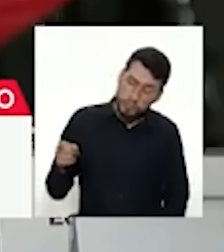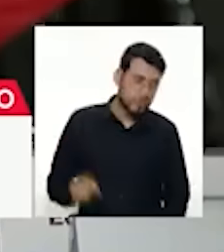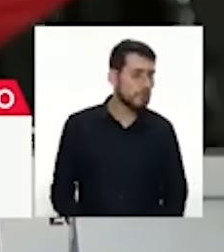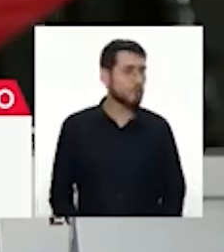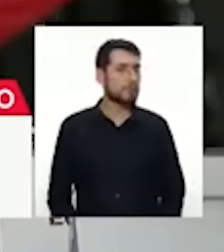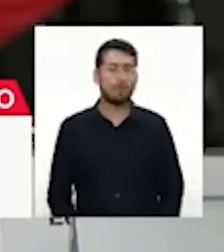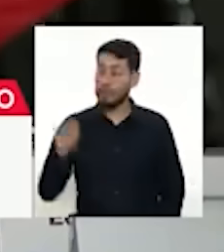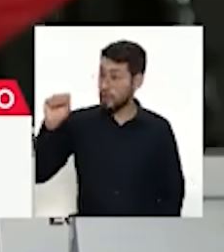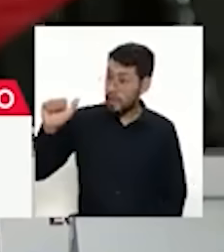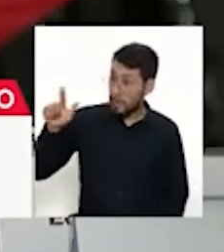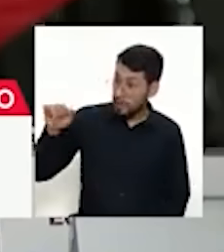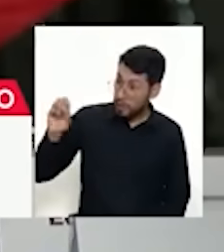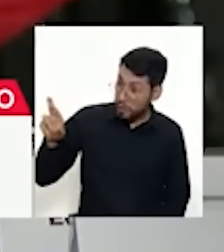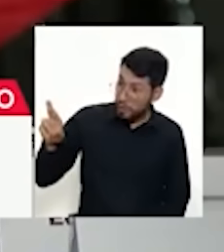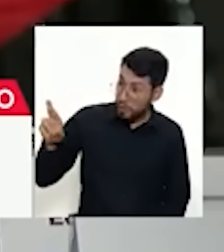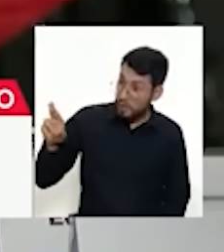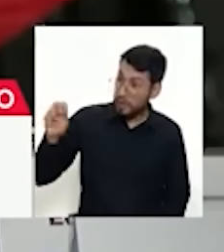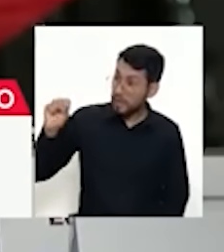sal Salvador